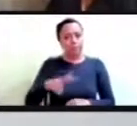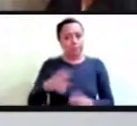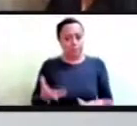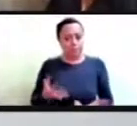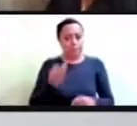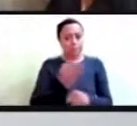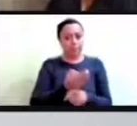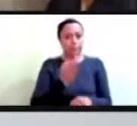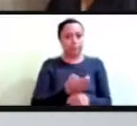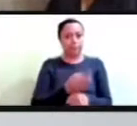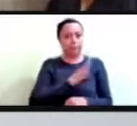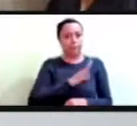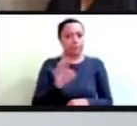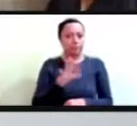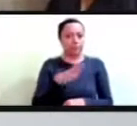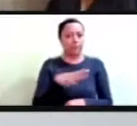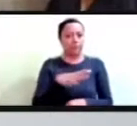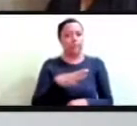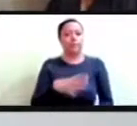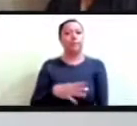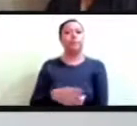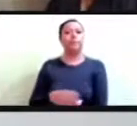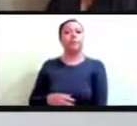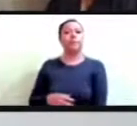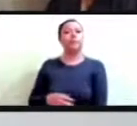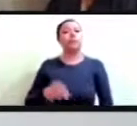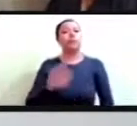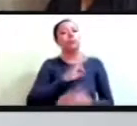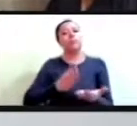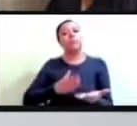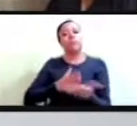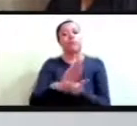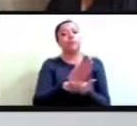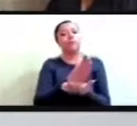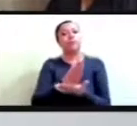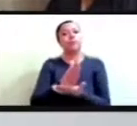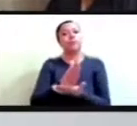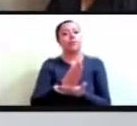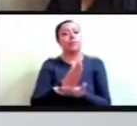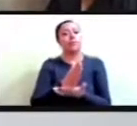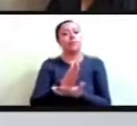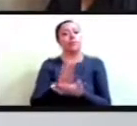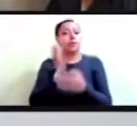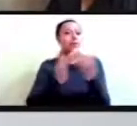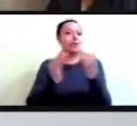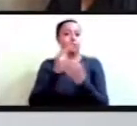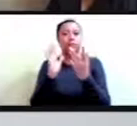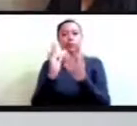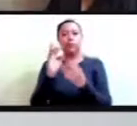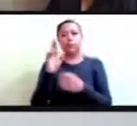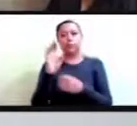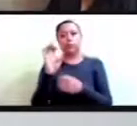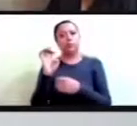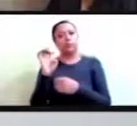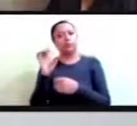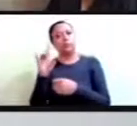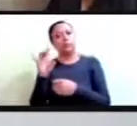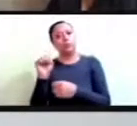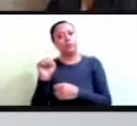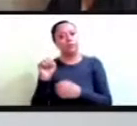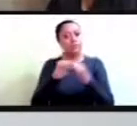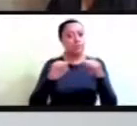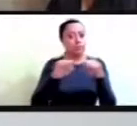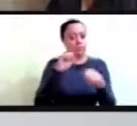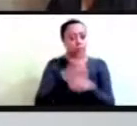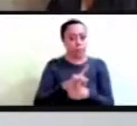jóvenes cronistas que son parte del colegio, a tener acceso, un buen acceso a todas las redes sociales, lo cual nos ha permitido difundir